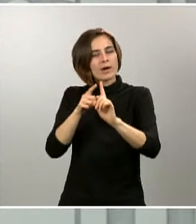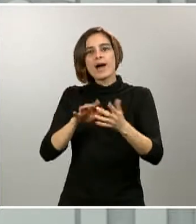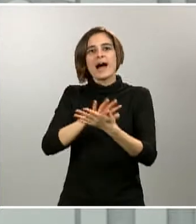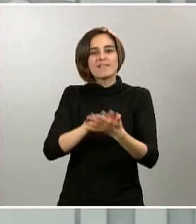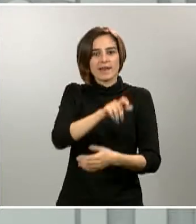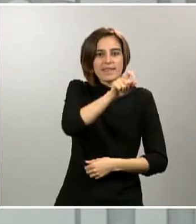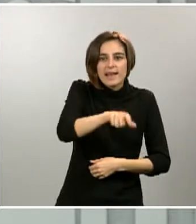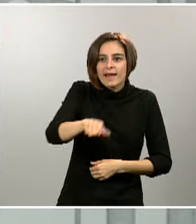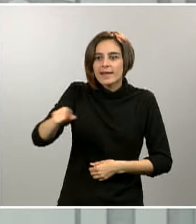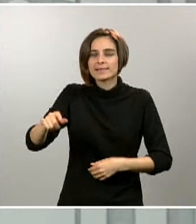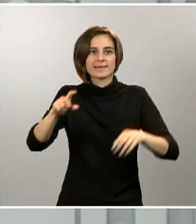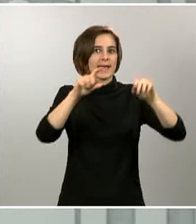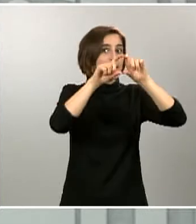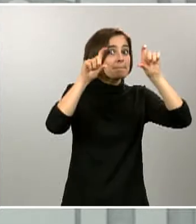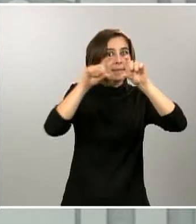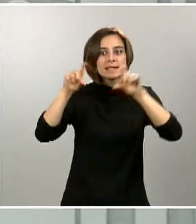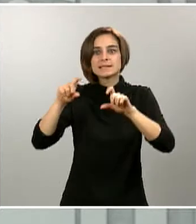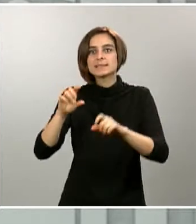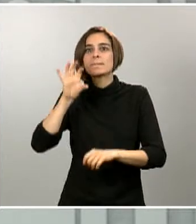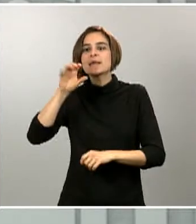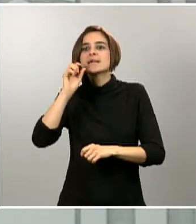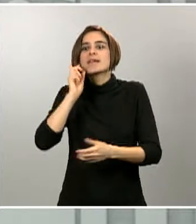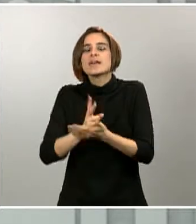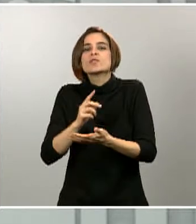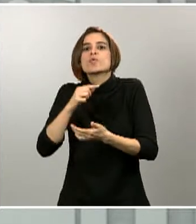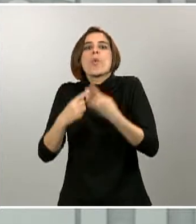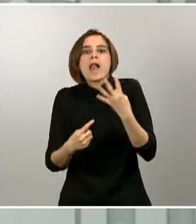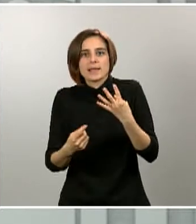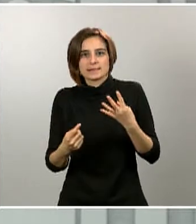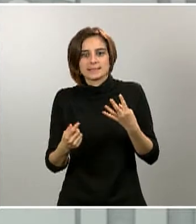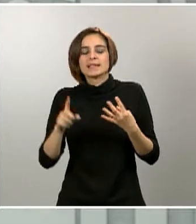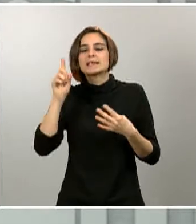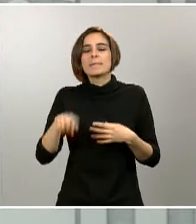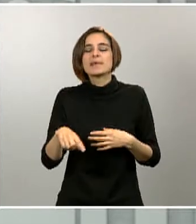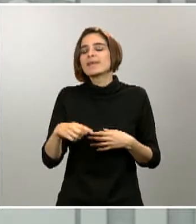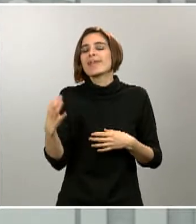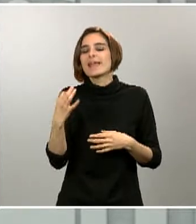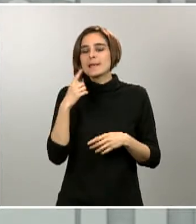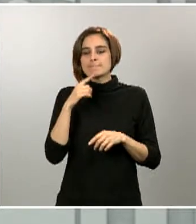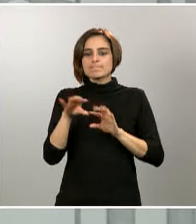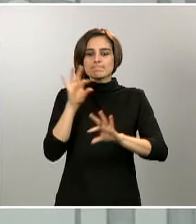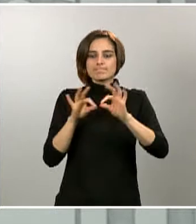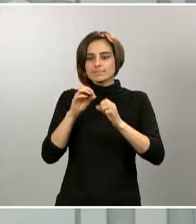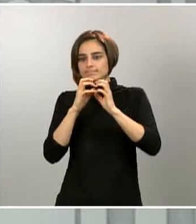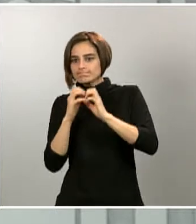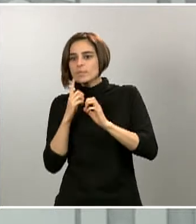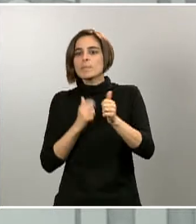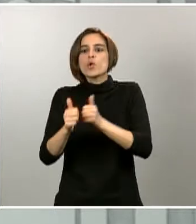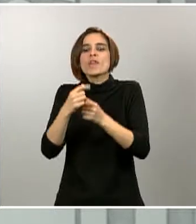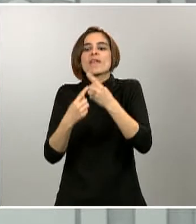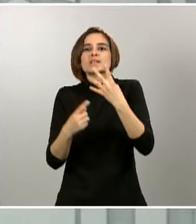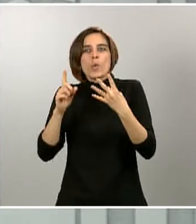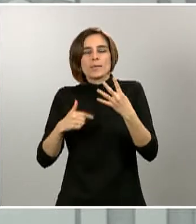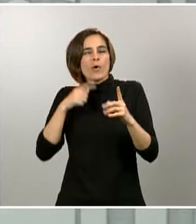país y de todos los elementos que tenemos que elegir y que priorizar para que ese camino de transformación política, social